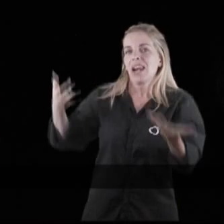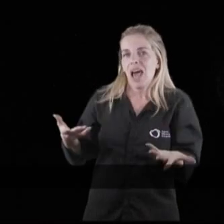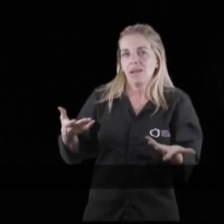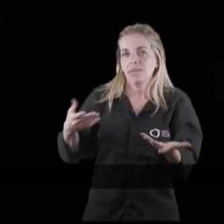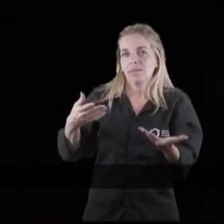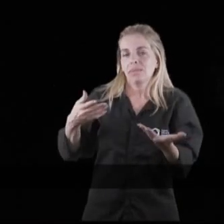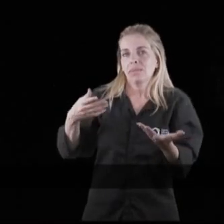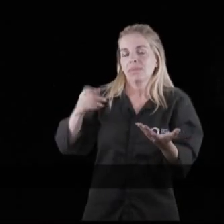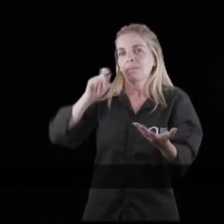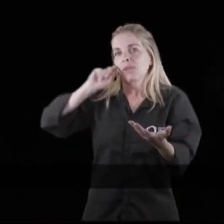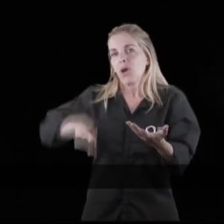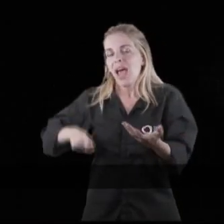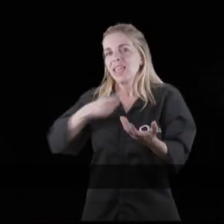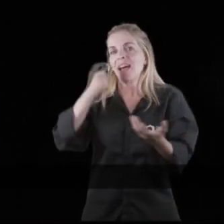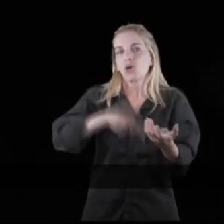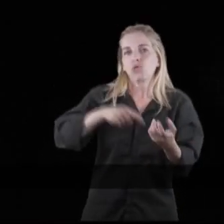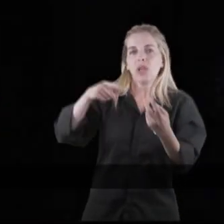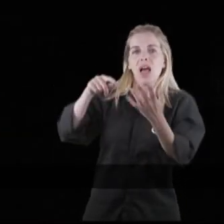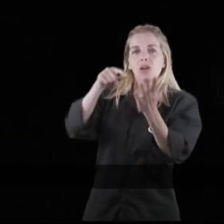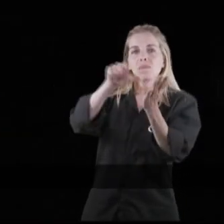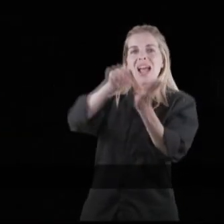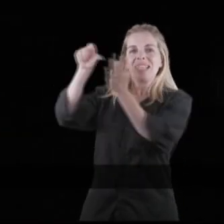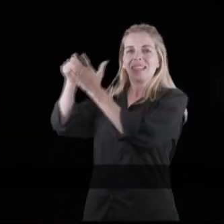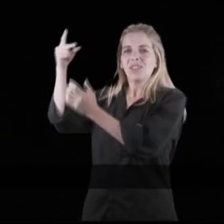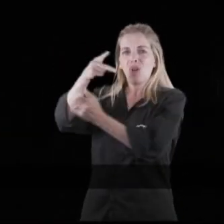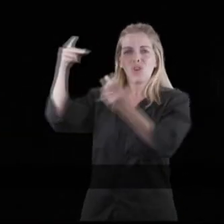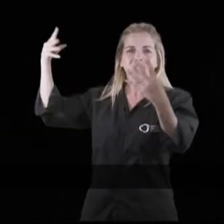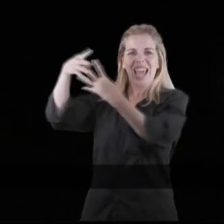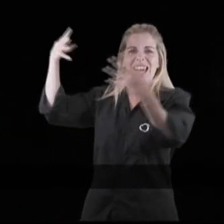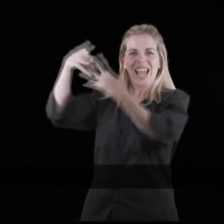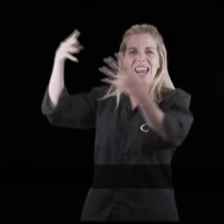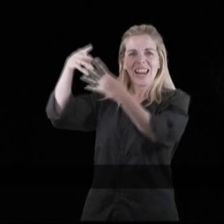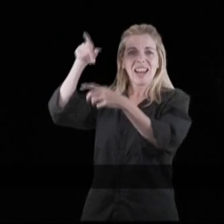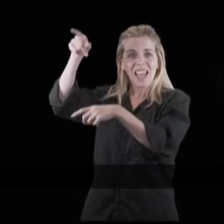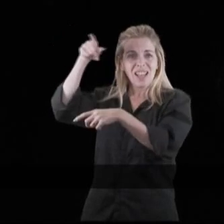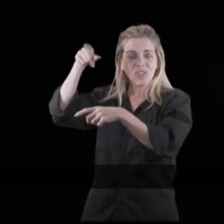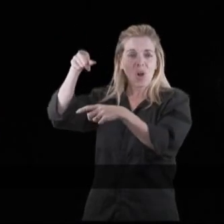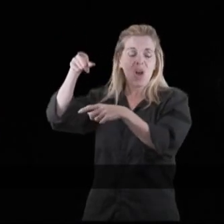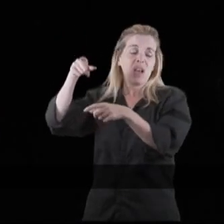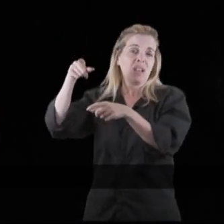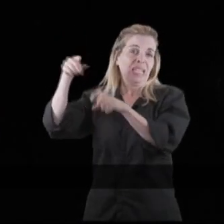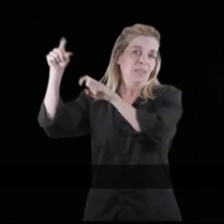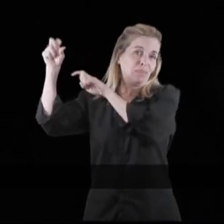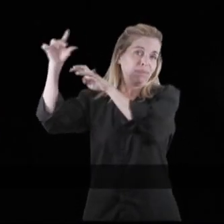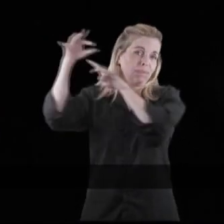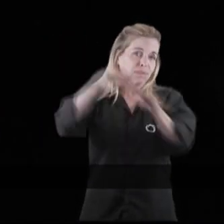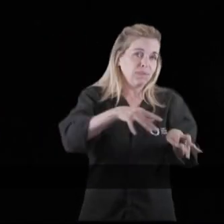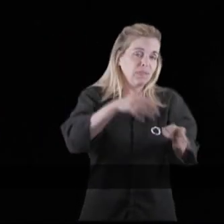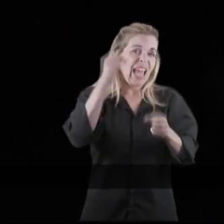2 países entraron en una guerra, esa guerra se transnacionaliza y eso afecta las economías de todo el mundo.